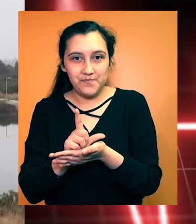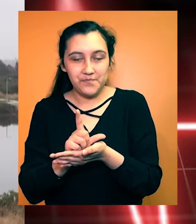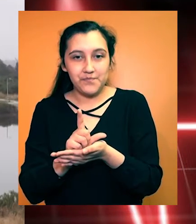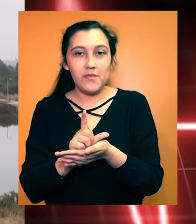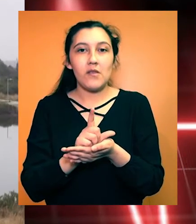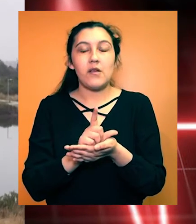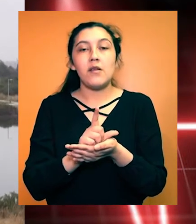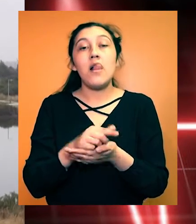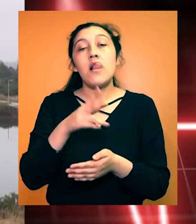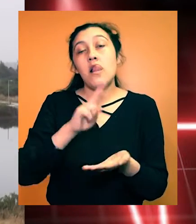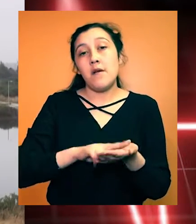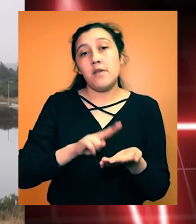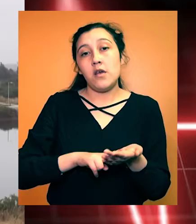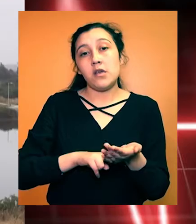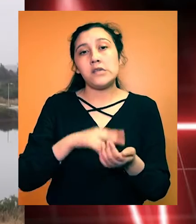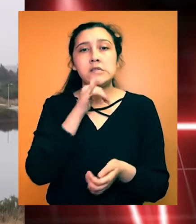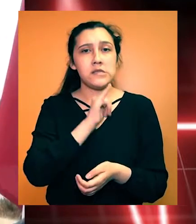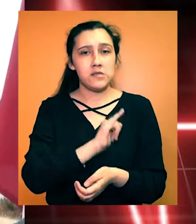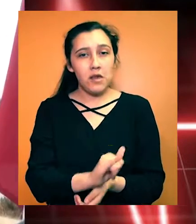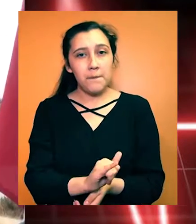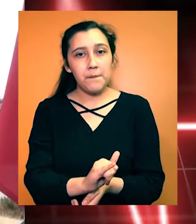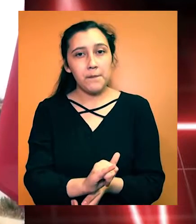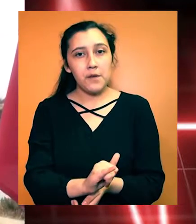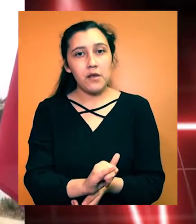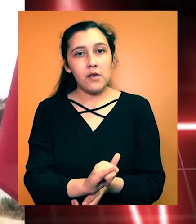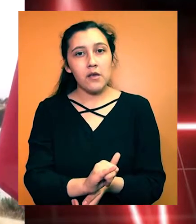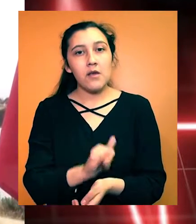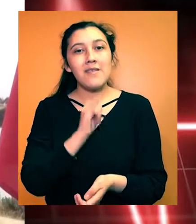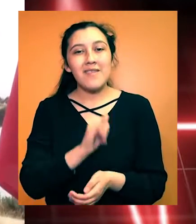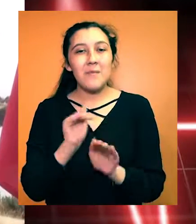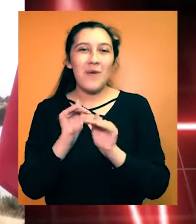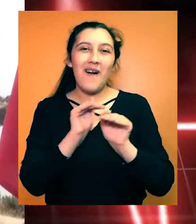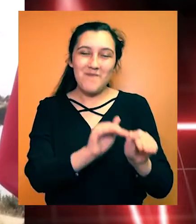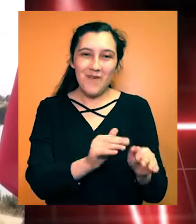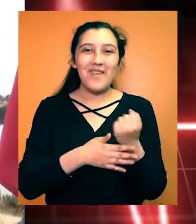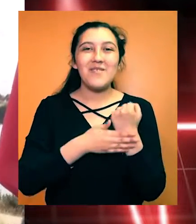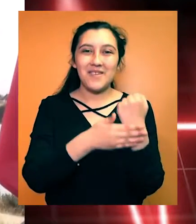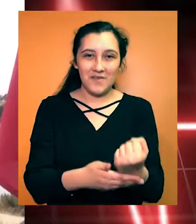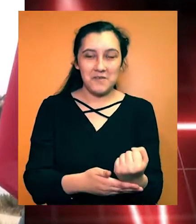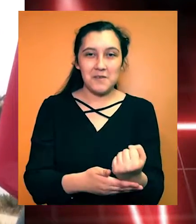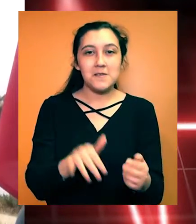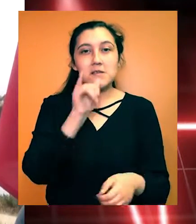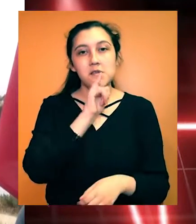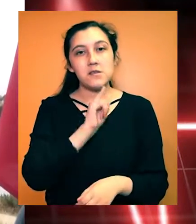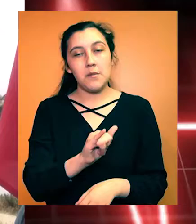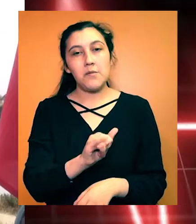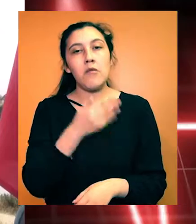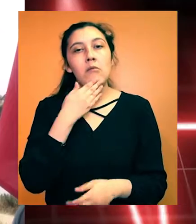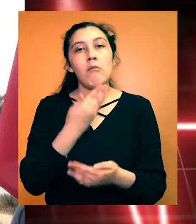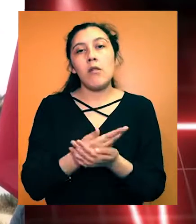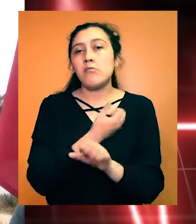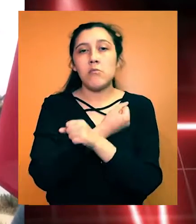alto de la comuna. Fue única y excepcional. La verdad que siempre atendió nuestro requerimiento, siempre nos atendió de buena